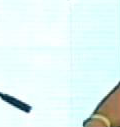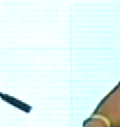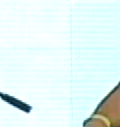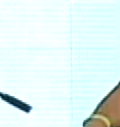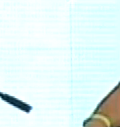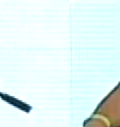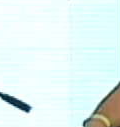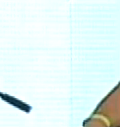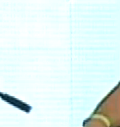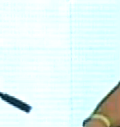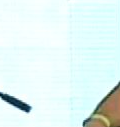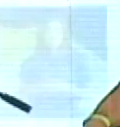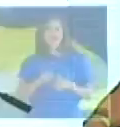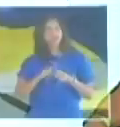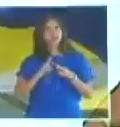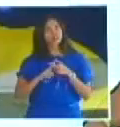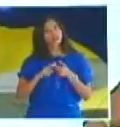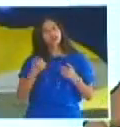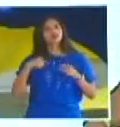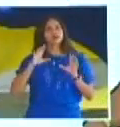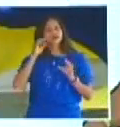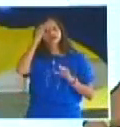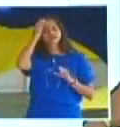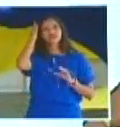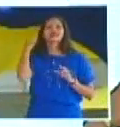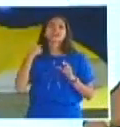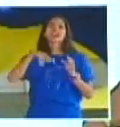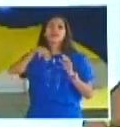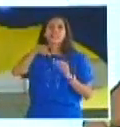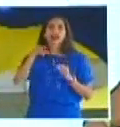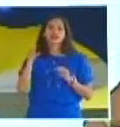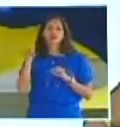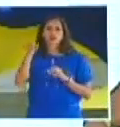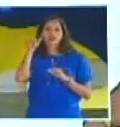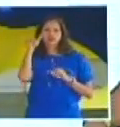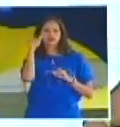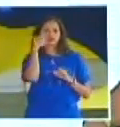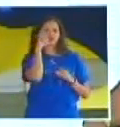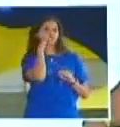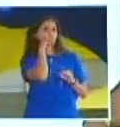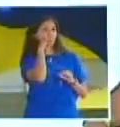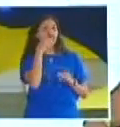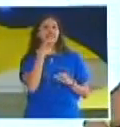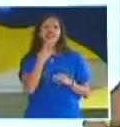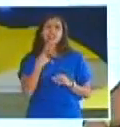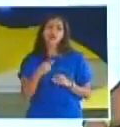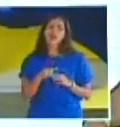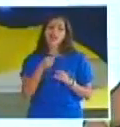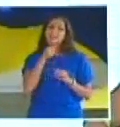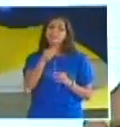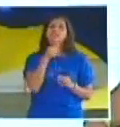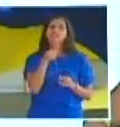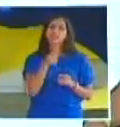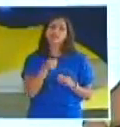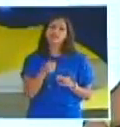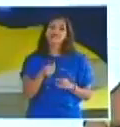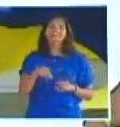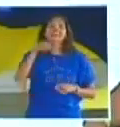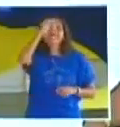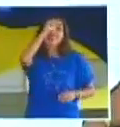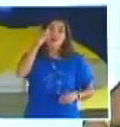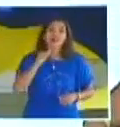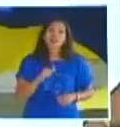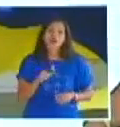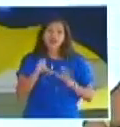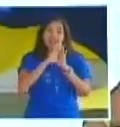ta. Y entonces, de repente, siguió caminando, se volteó a la cámara y le dijo a la periodista, y el